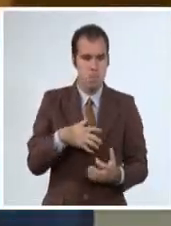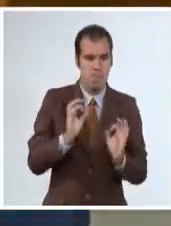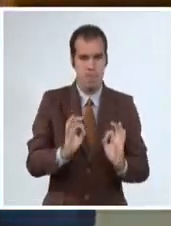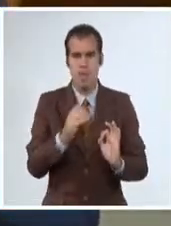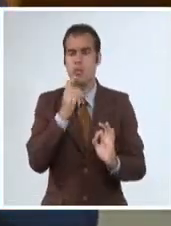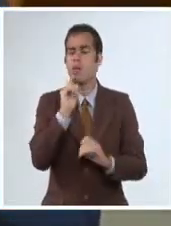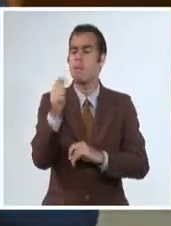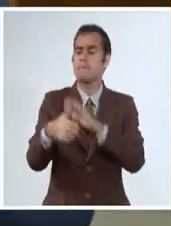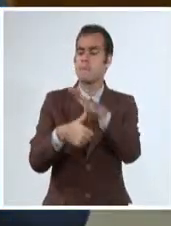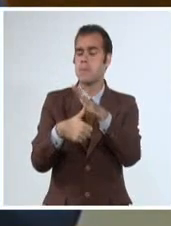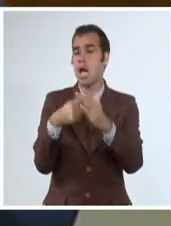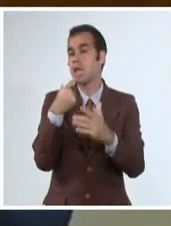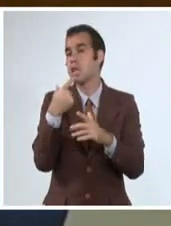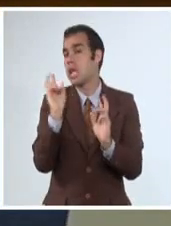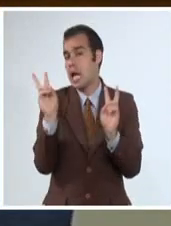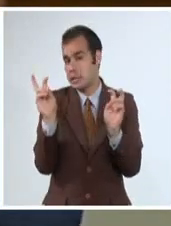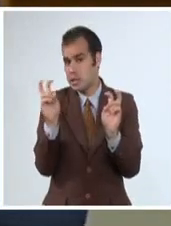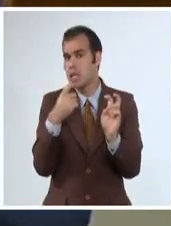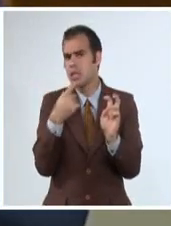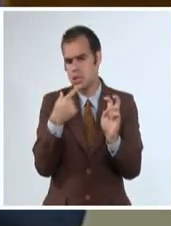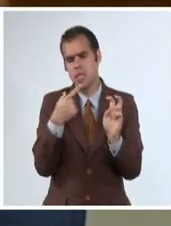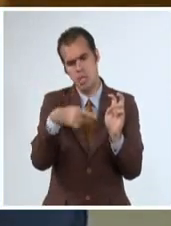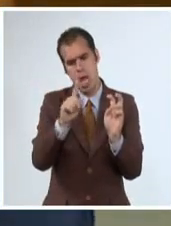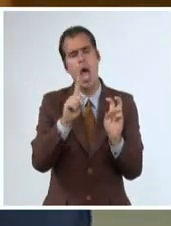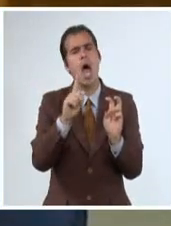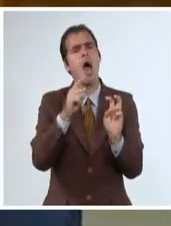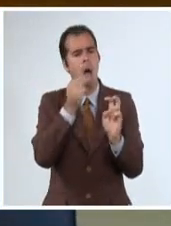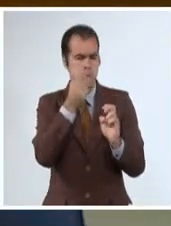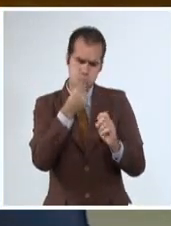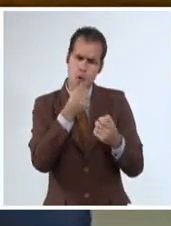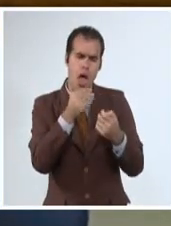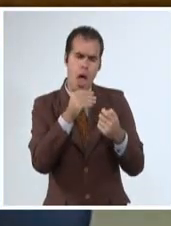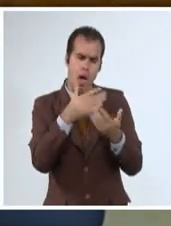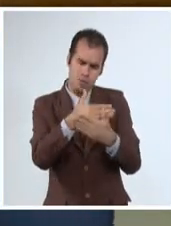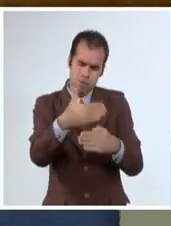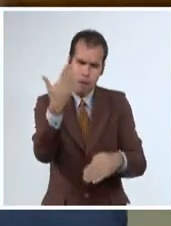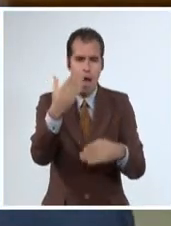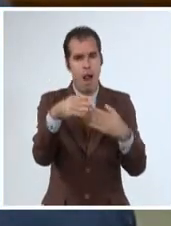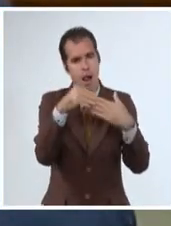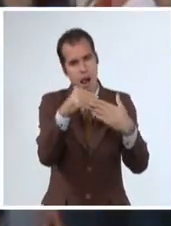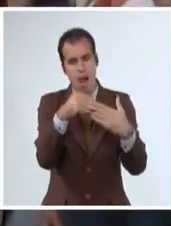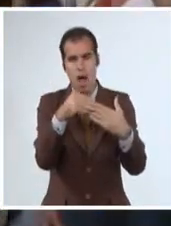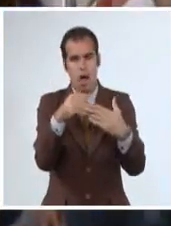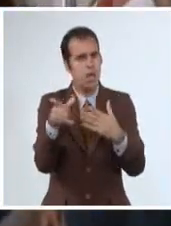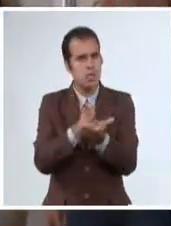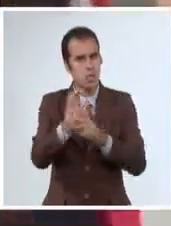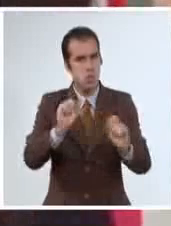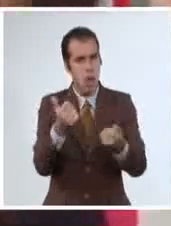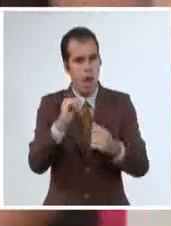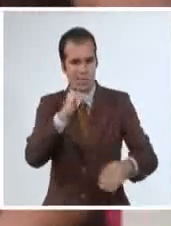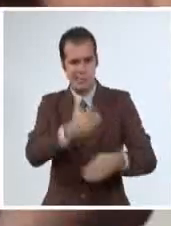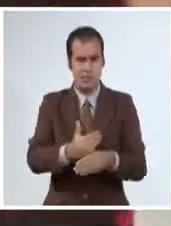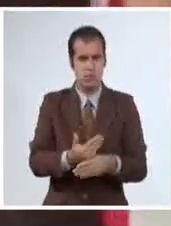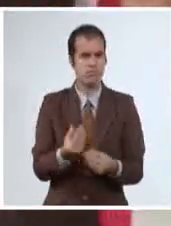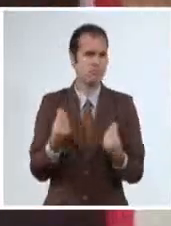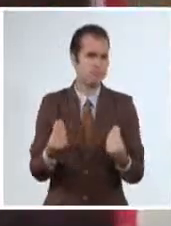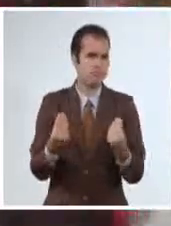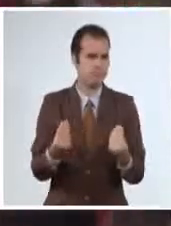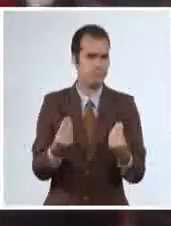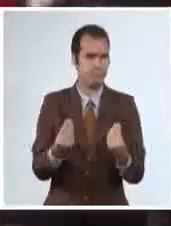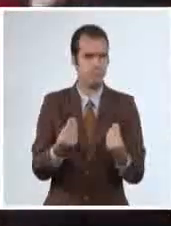presidente, habiendo declarado entendimientos, mantenga las medidas del anterior con el objeto de asfixiar a los cubanos. No puede ser normal que